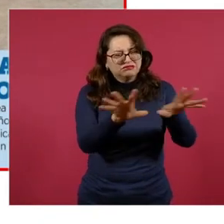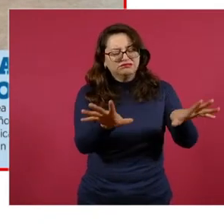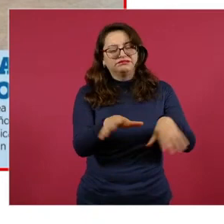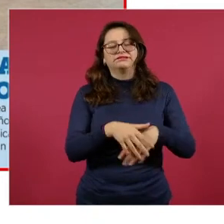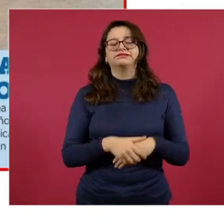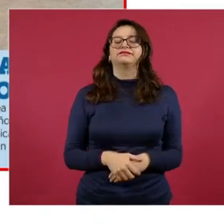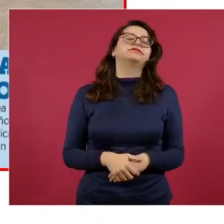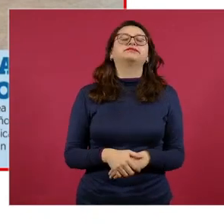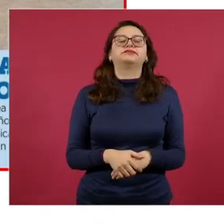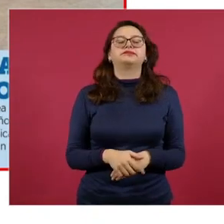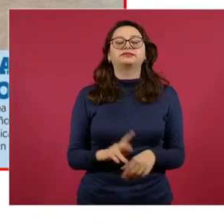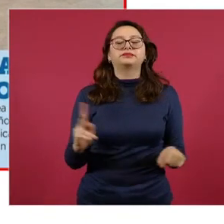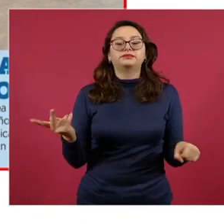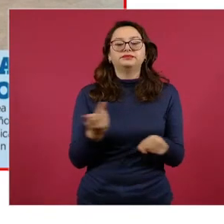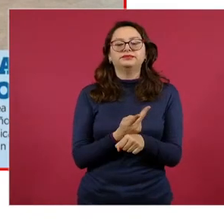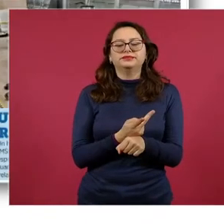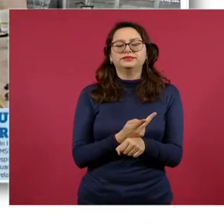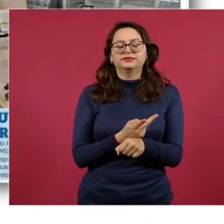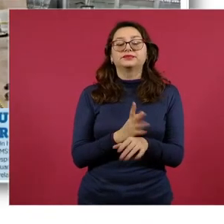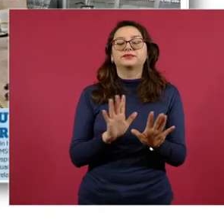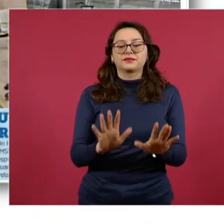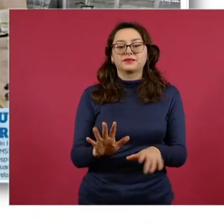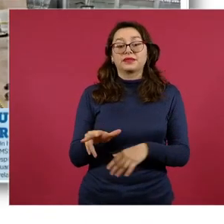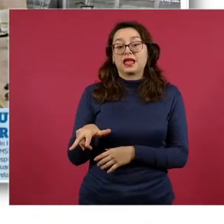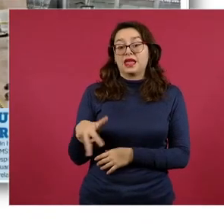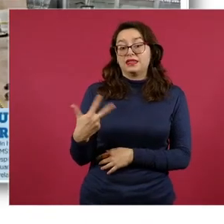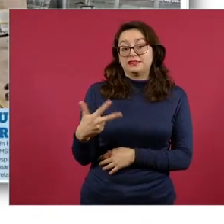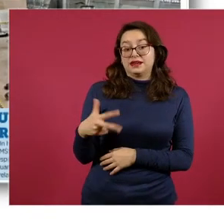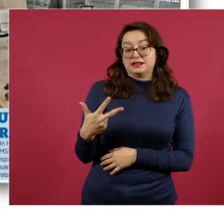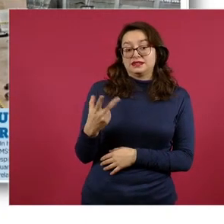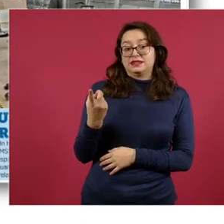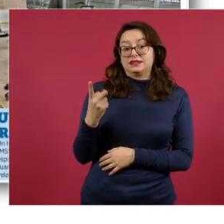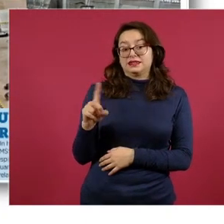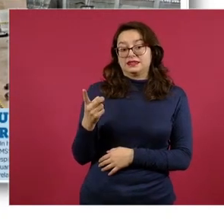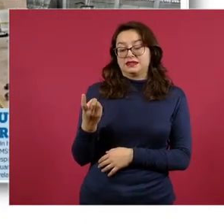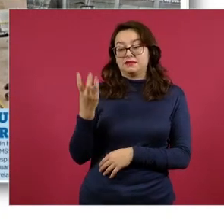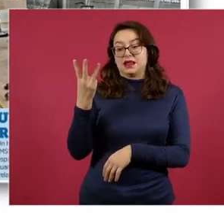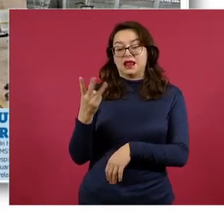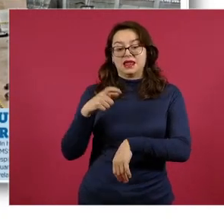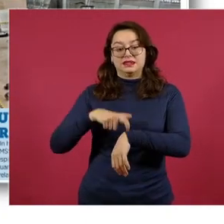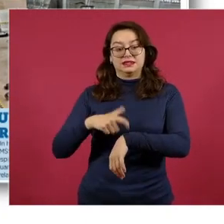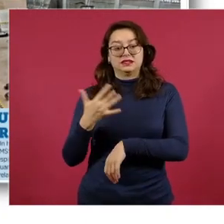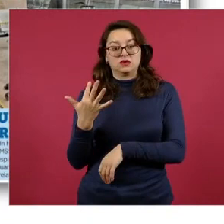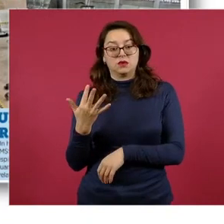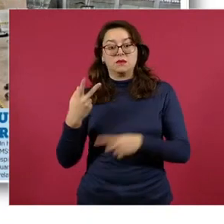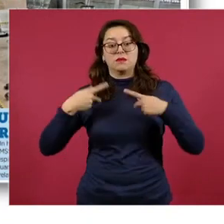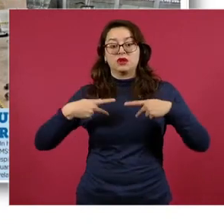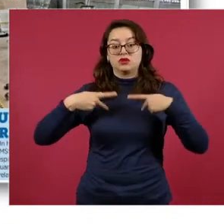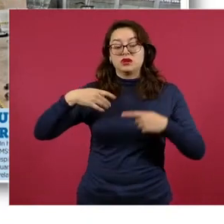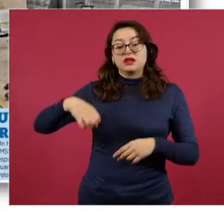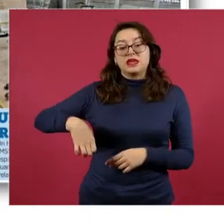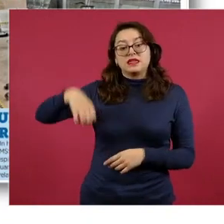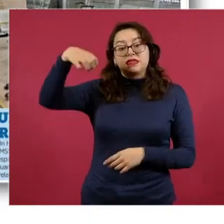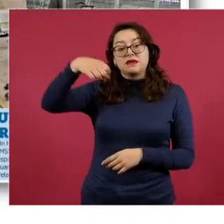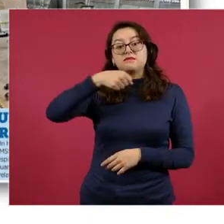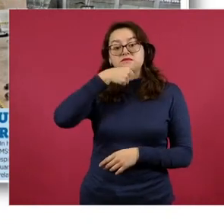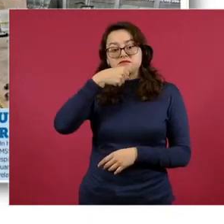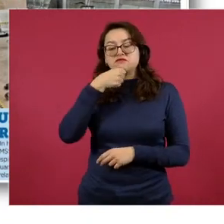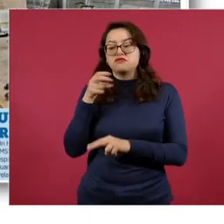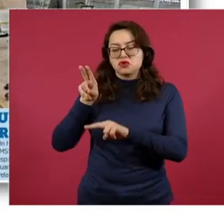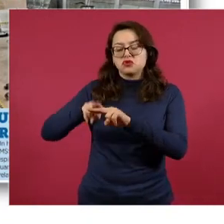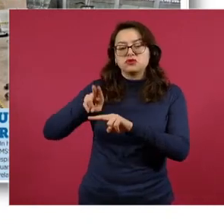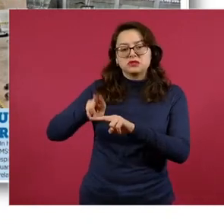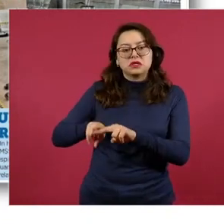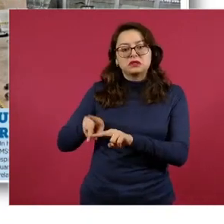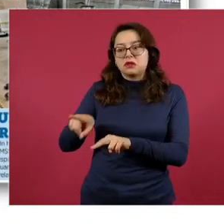realmente sucedió, fue que el 13 de diciembre a las 3:50 de la tarde, un hombre de la tercera edad falleció sentado en la sala